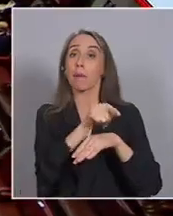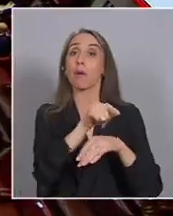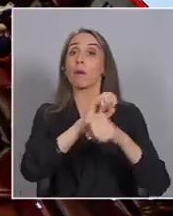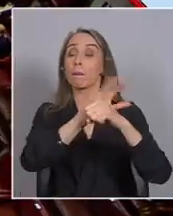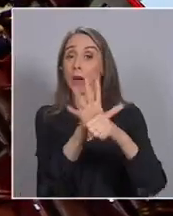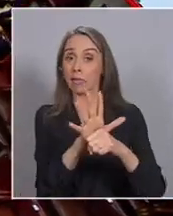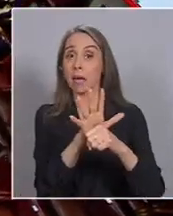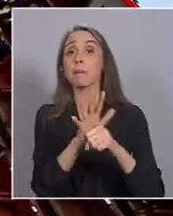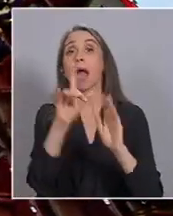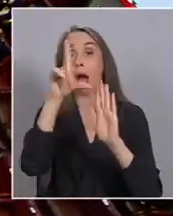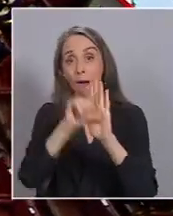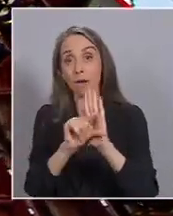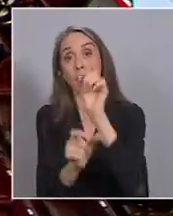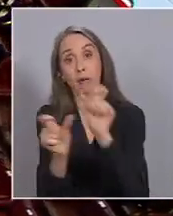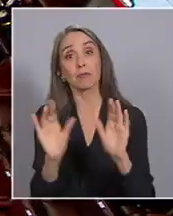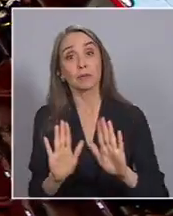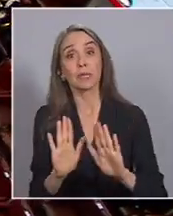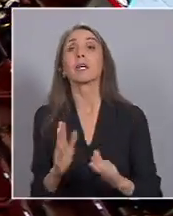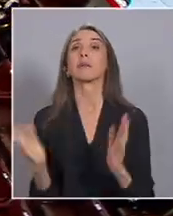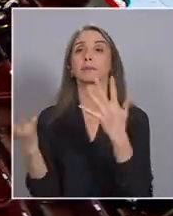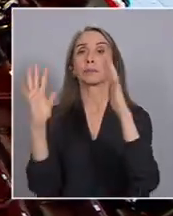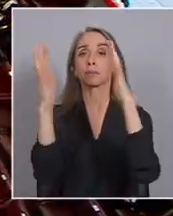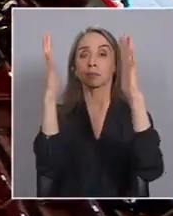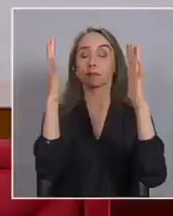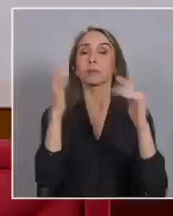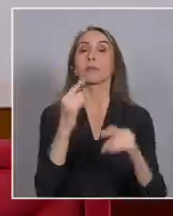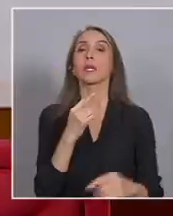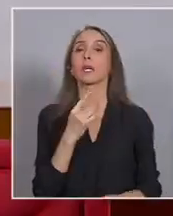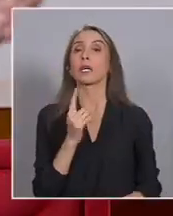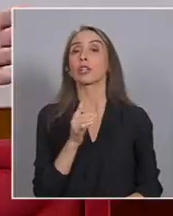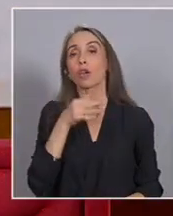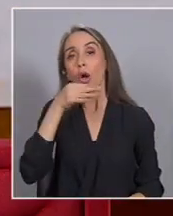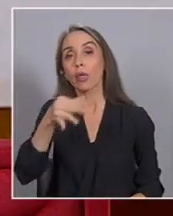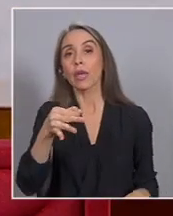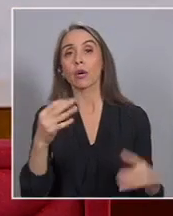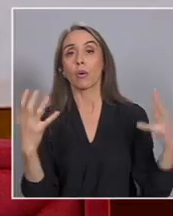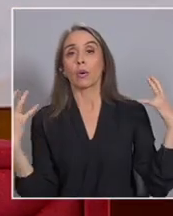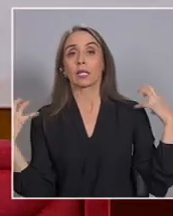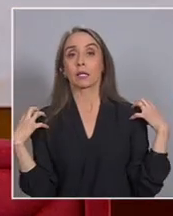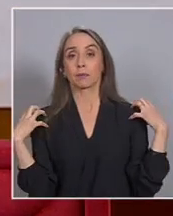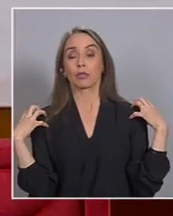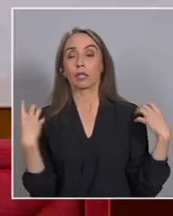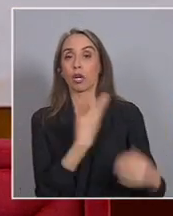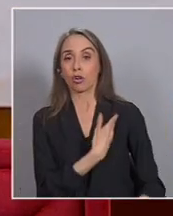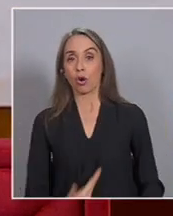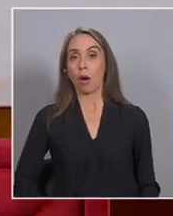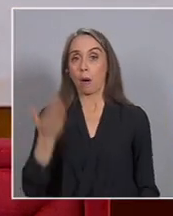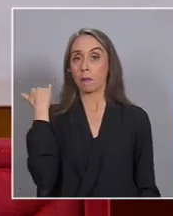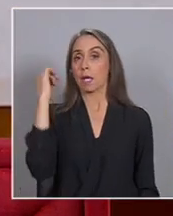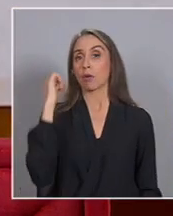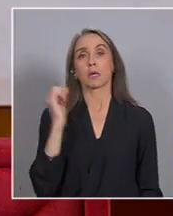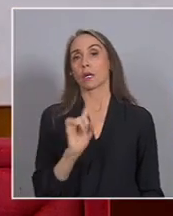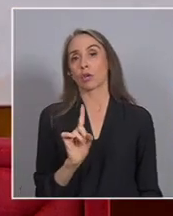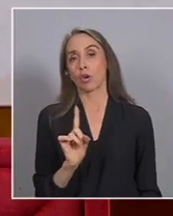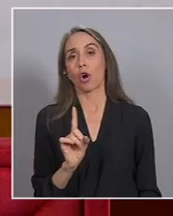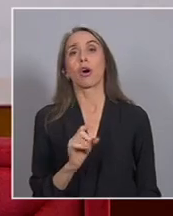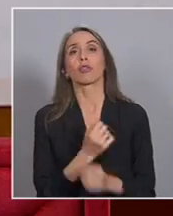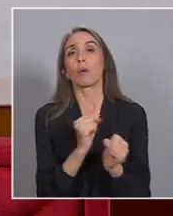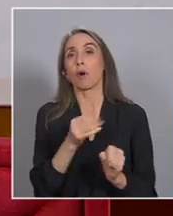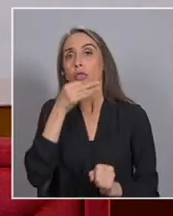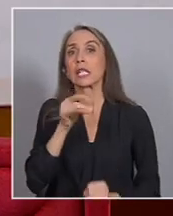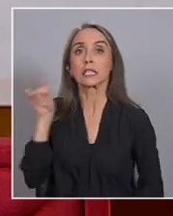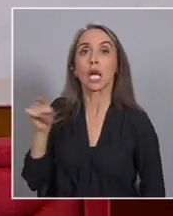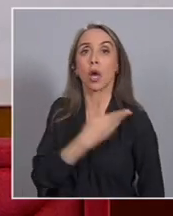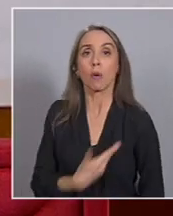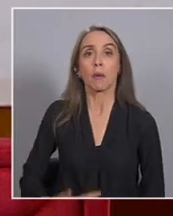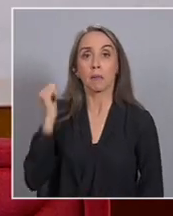En esto, por supuesto, no le atribuyo responsabilidad al gobierno anterior, no hay que ser injusto respecto a estos